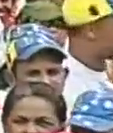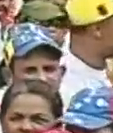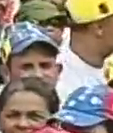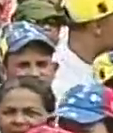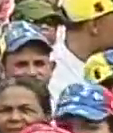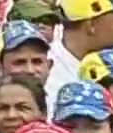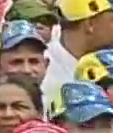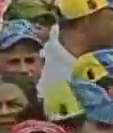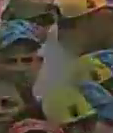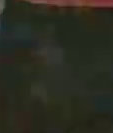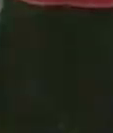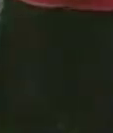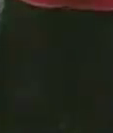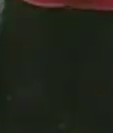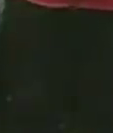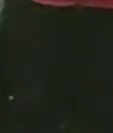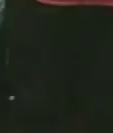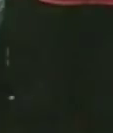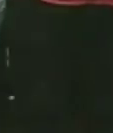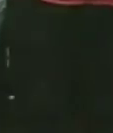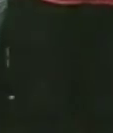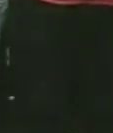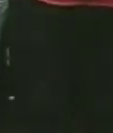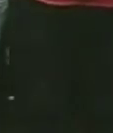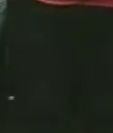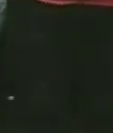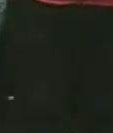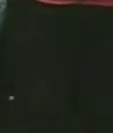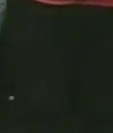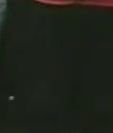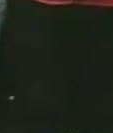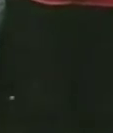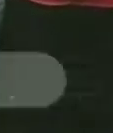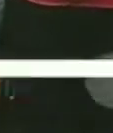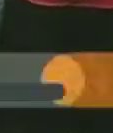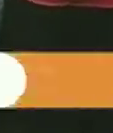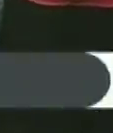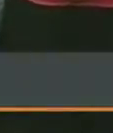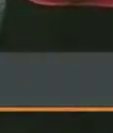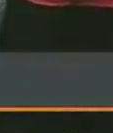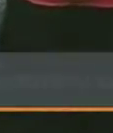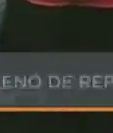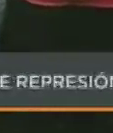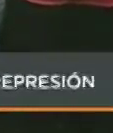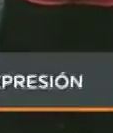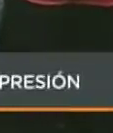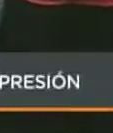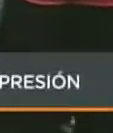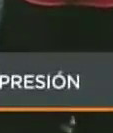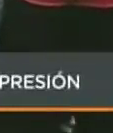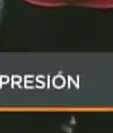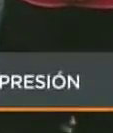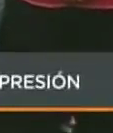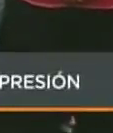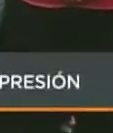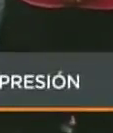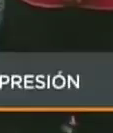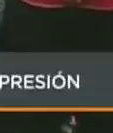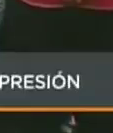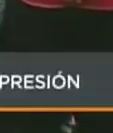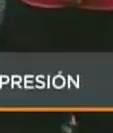y producto de la guerra en colombia producto de la miseria de la